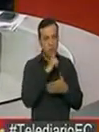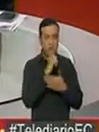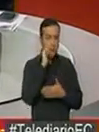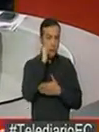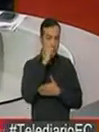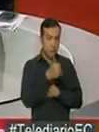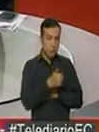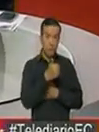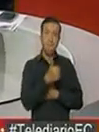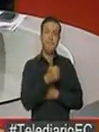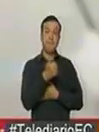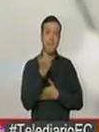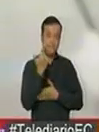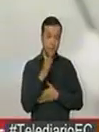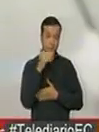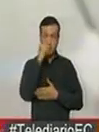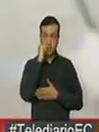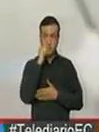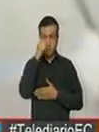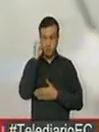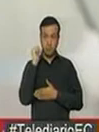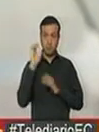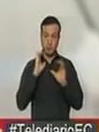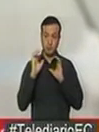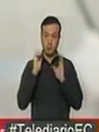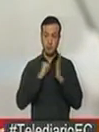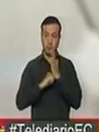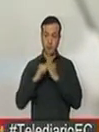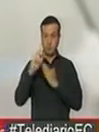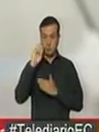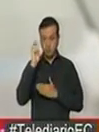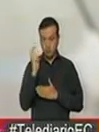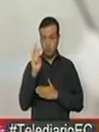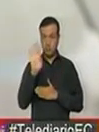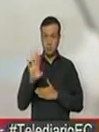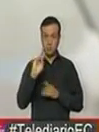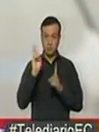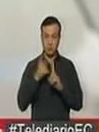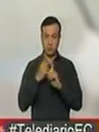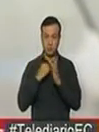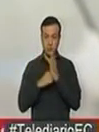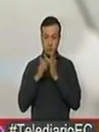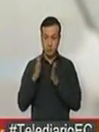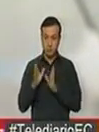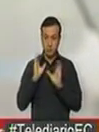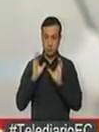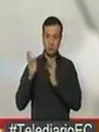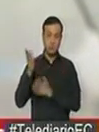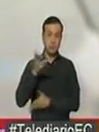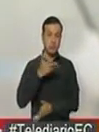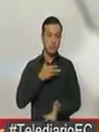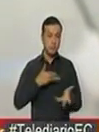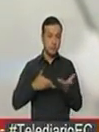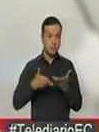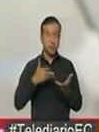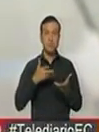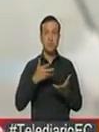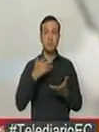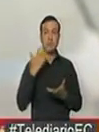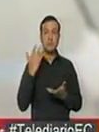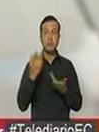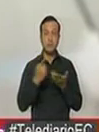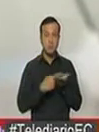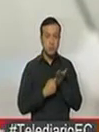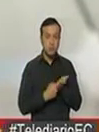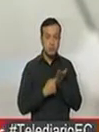mañana, el día de ayer coordinamos con la ministra de Turismo y con su viceministro Mariano Proaño y con Rocío Lin una reunión